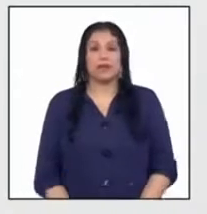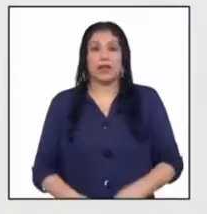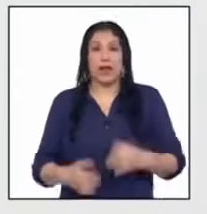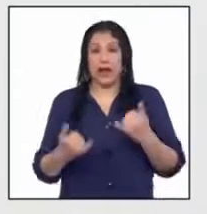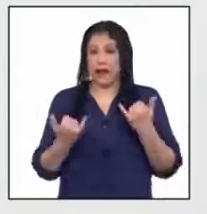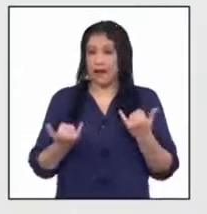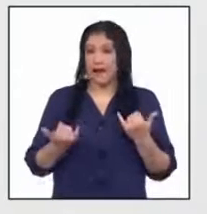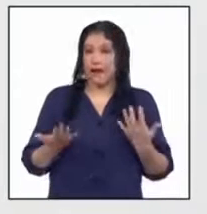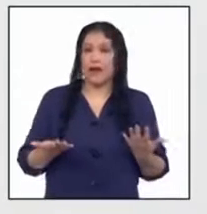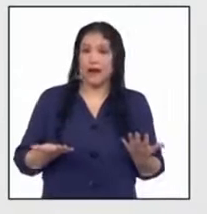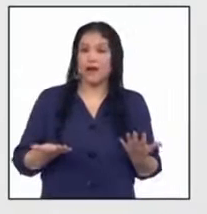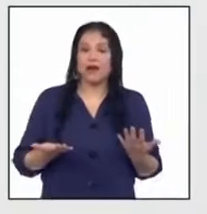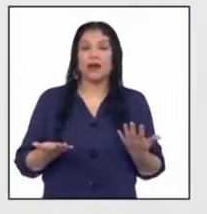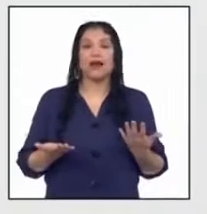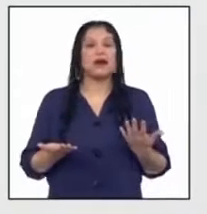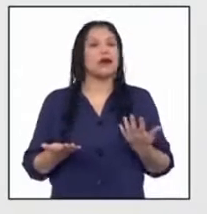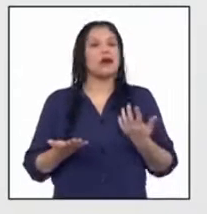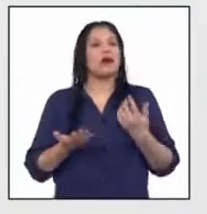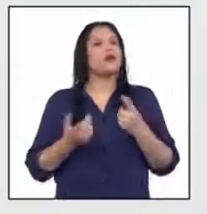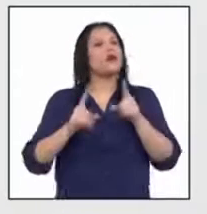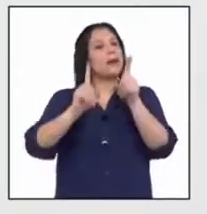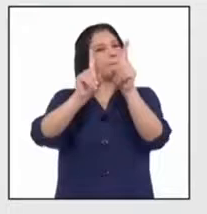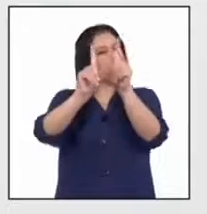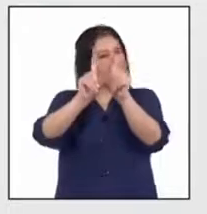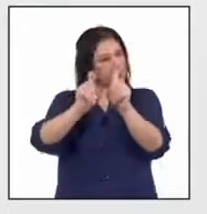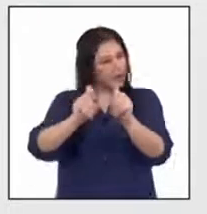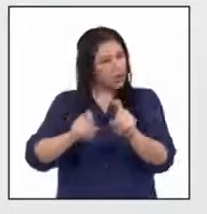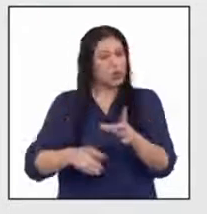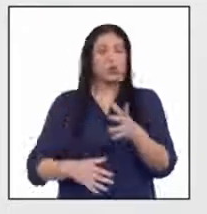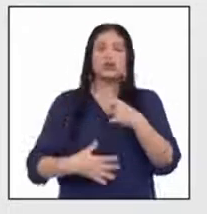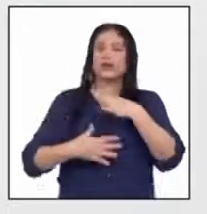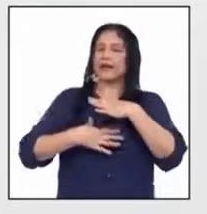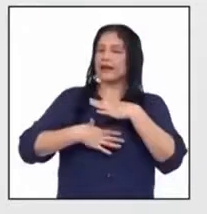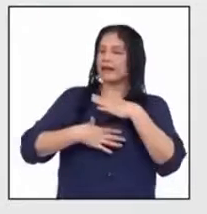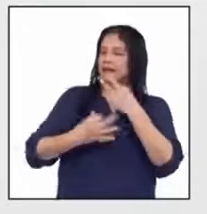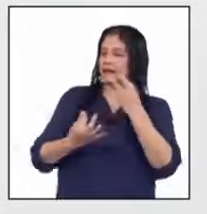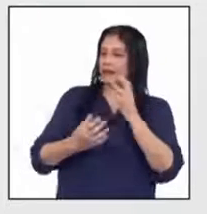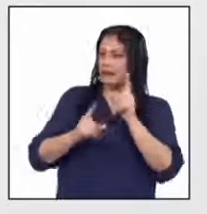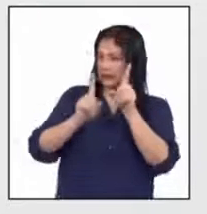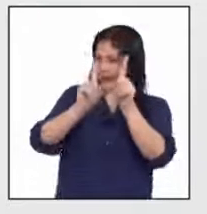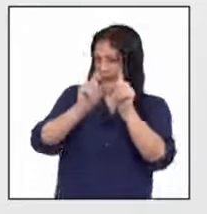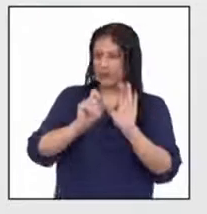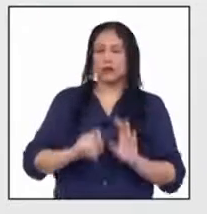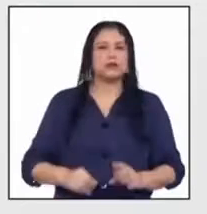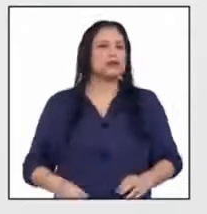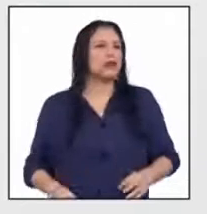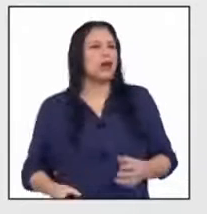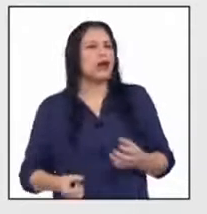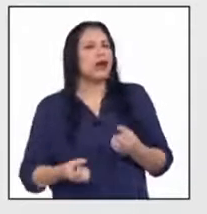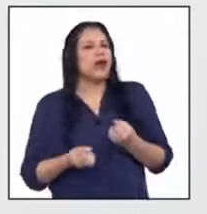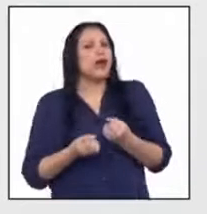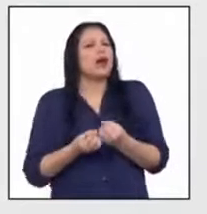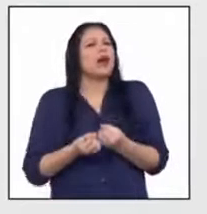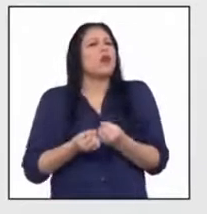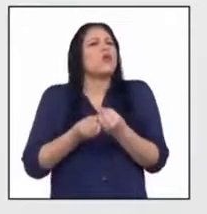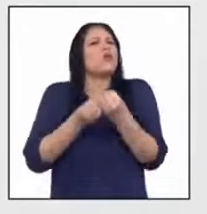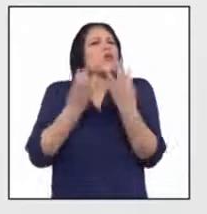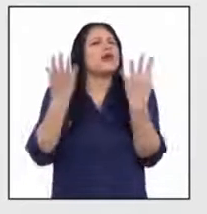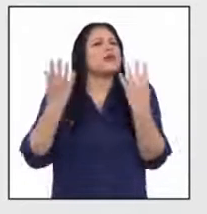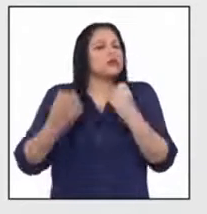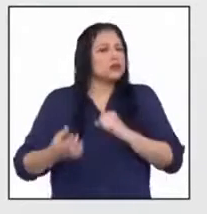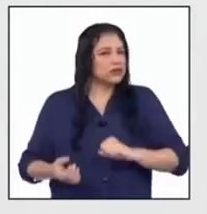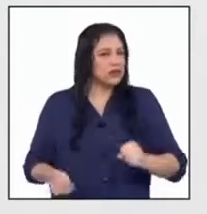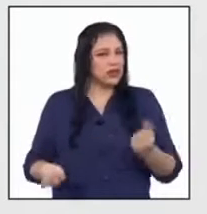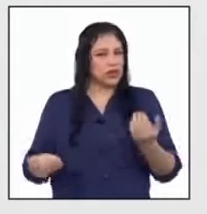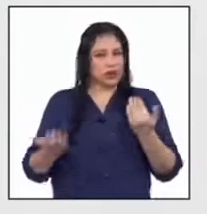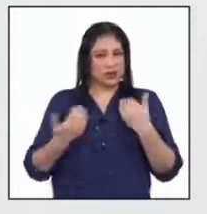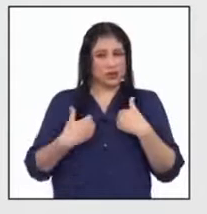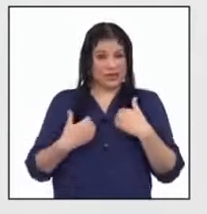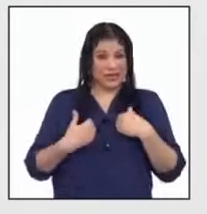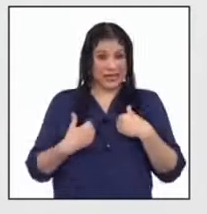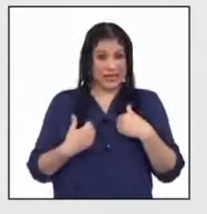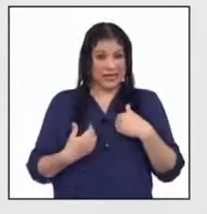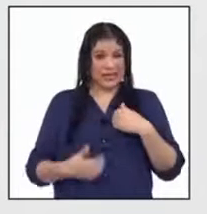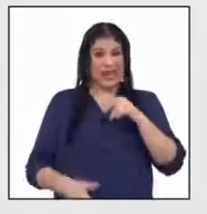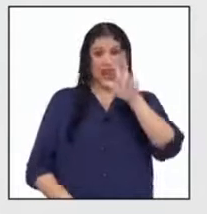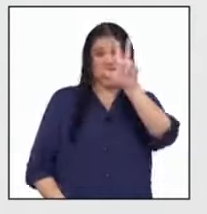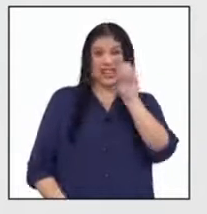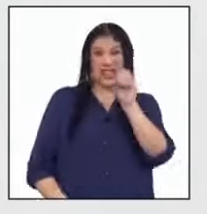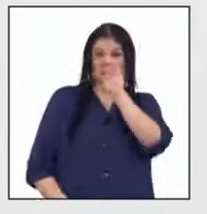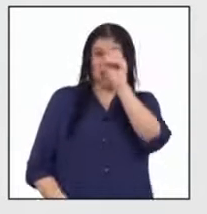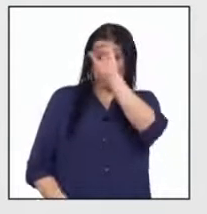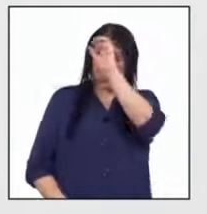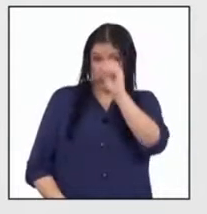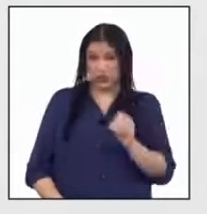Ahora, vamos con una pregunta más interesante. ¿Qué cantidad de hijos tiene el 30%